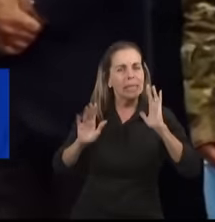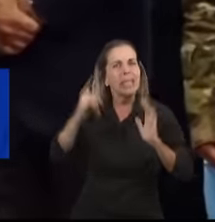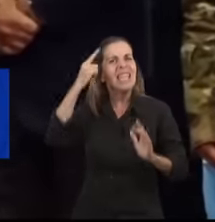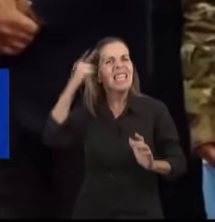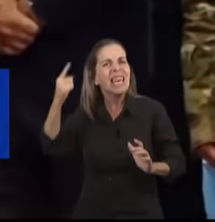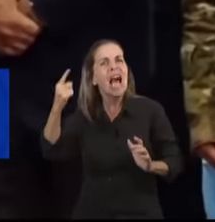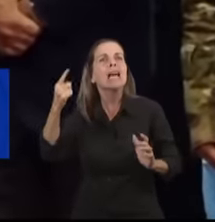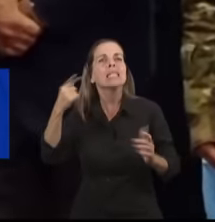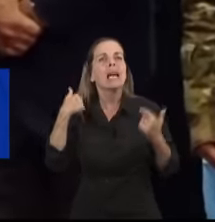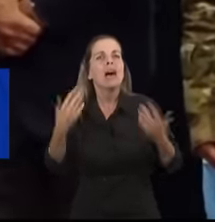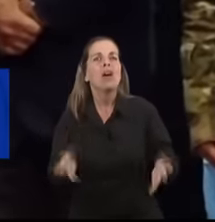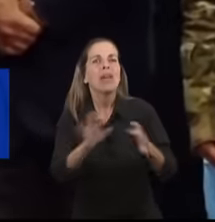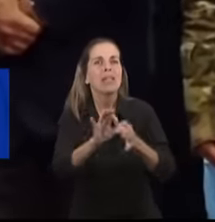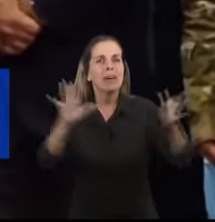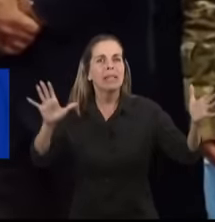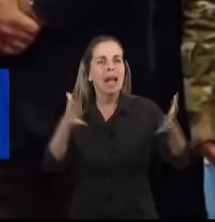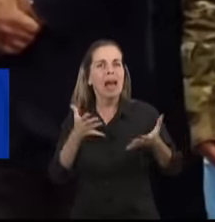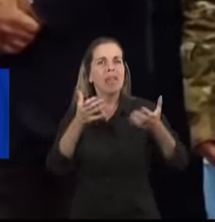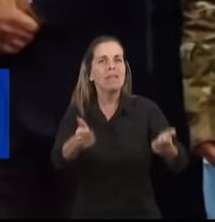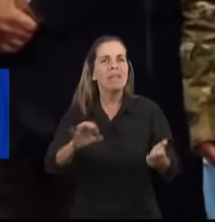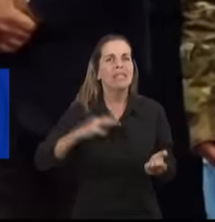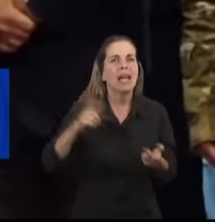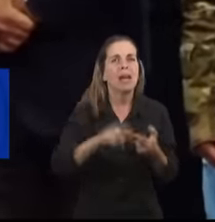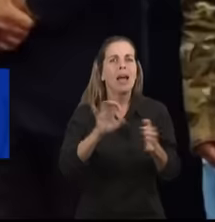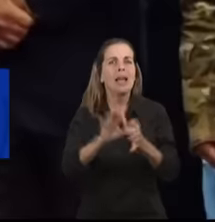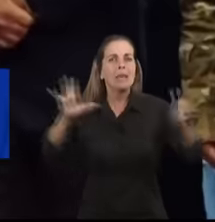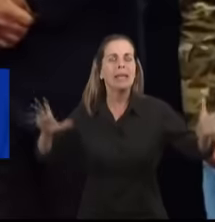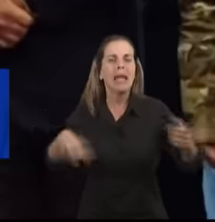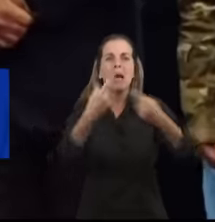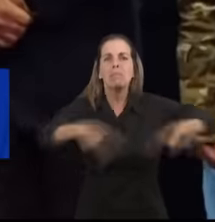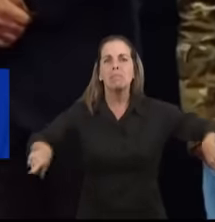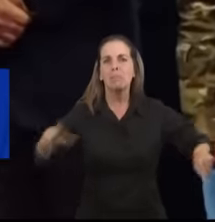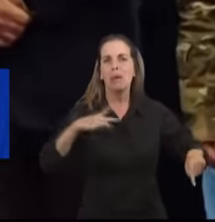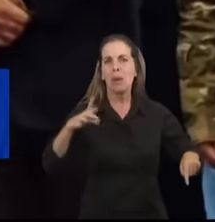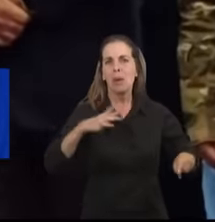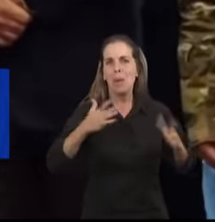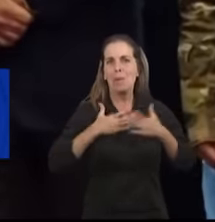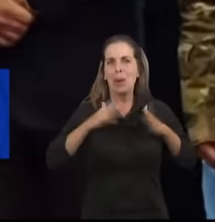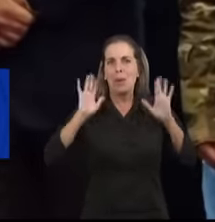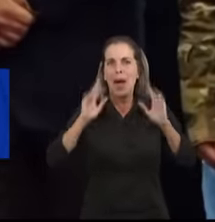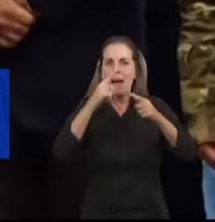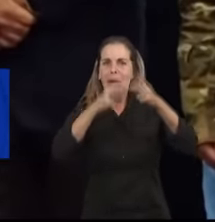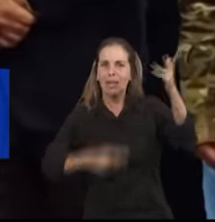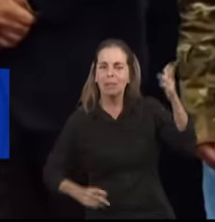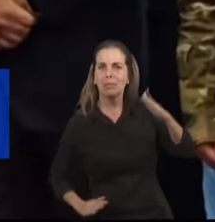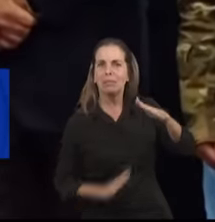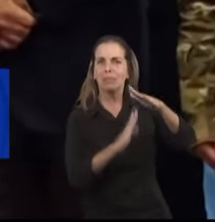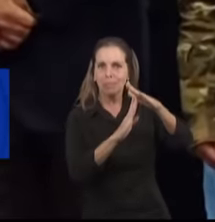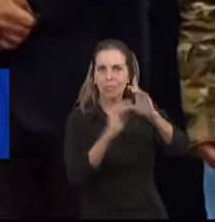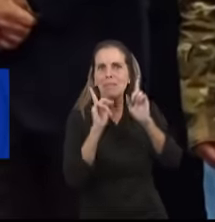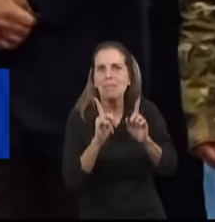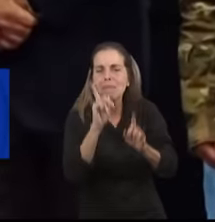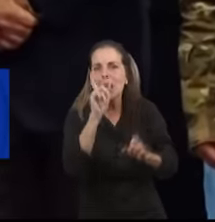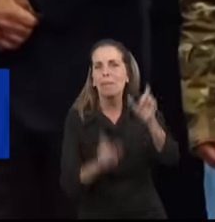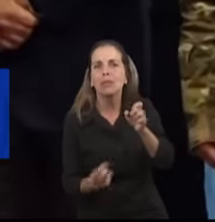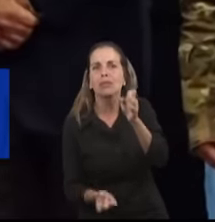de la libertad, la defensa de la vida, la libertad y la propiedad privada, que fueron el estandarte de los padres fundadores de ambas